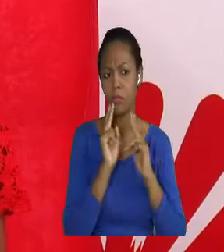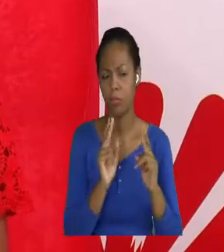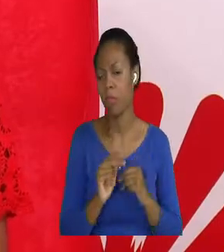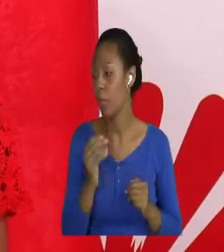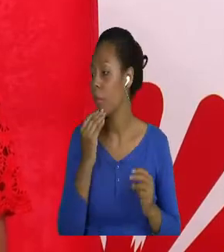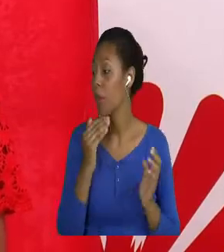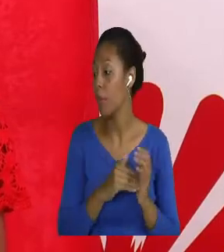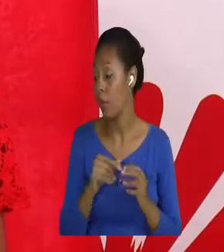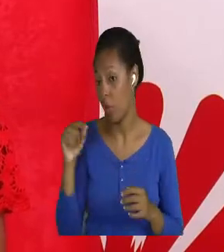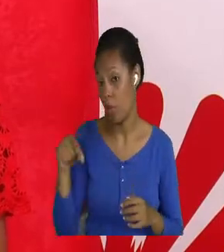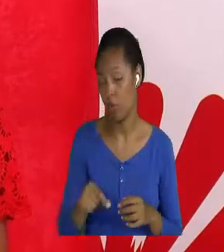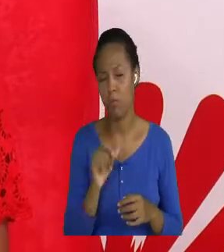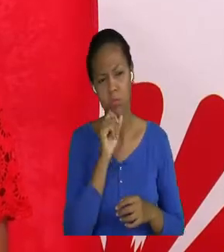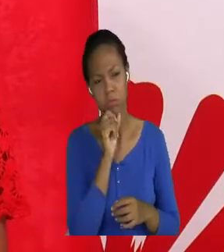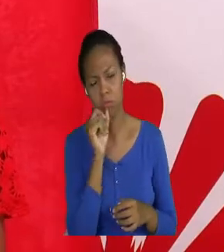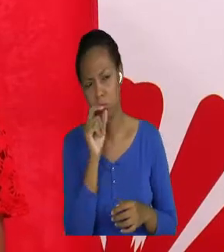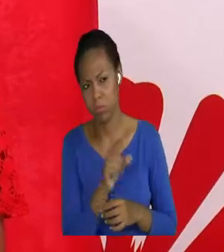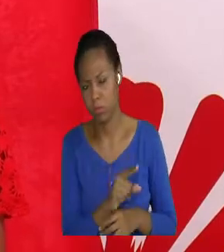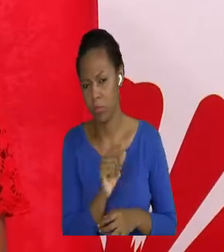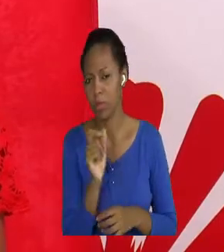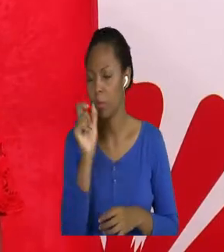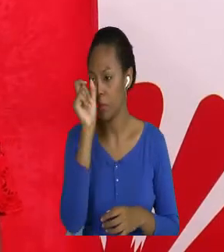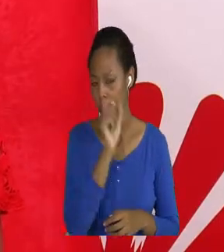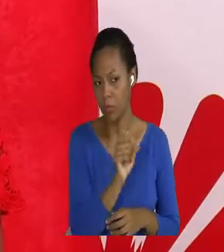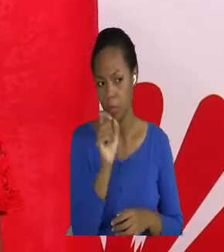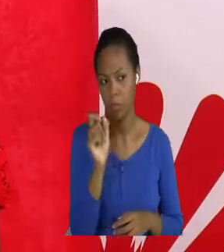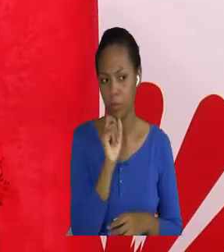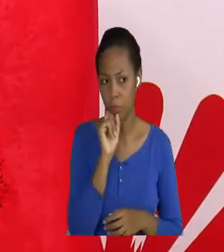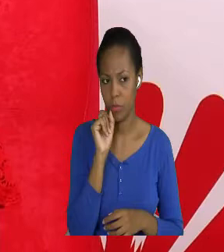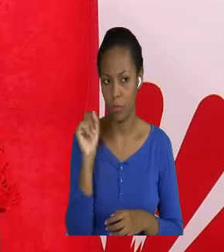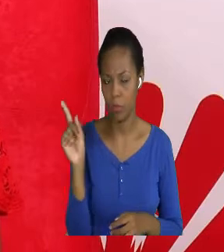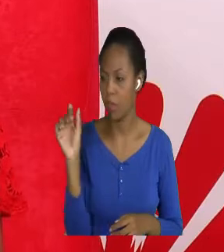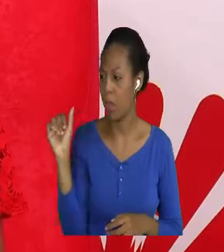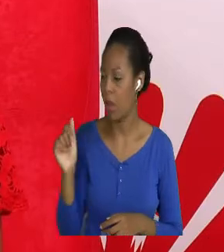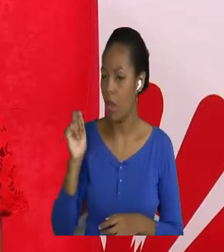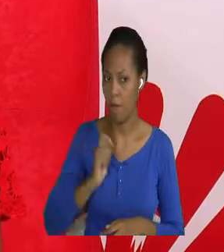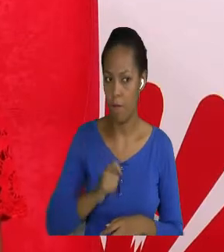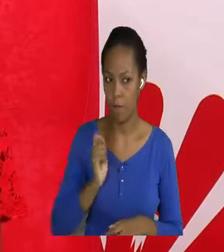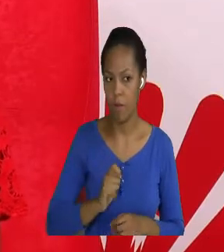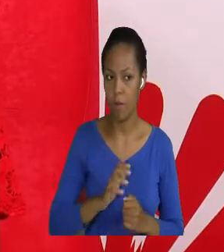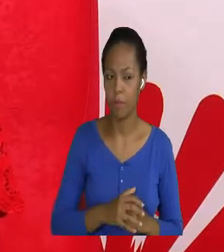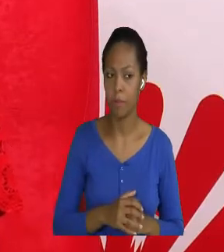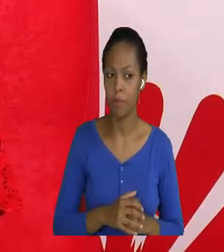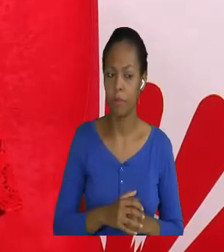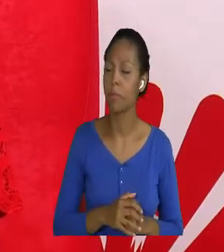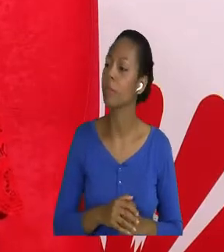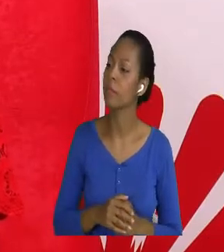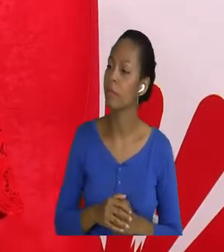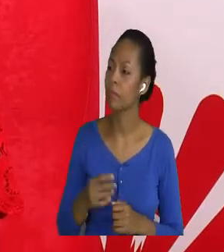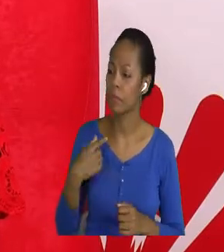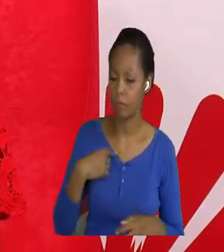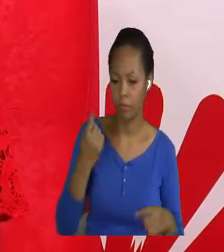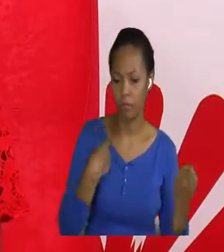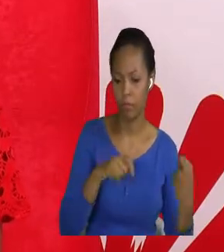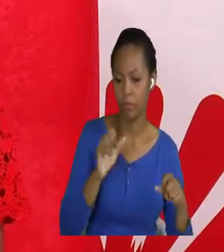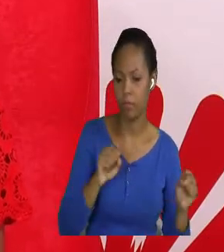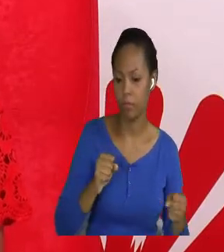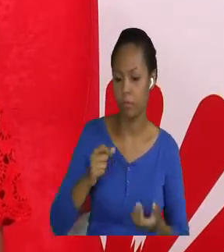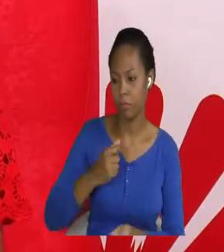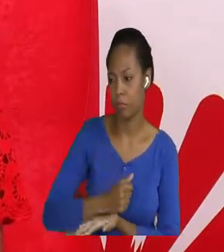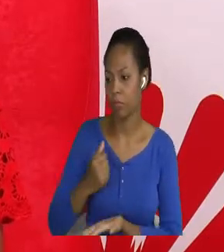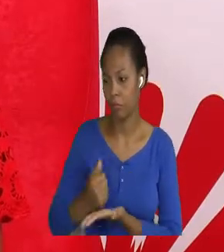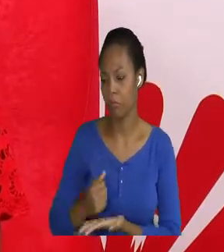hoy tengo una pregunta de uno de nuestros televidentes para nuestra abogada Viviana Betancourt. La pregunta es: vendí mi moto, firmamos contrato